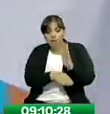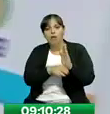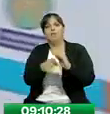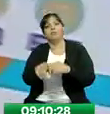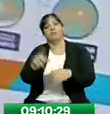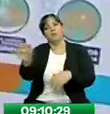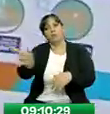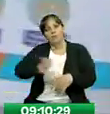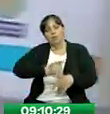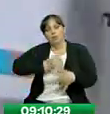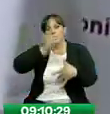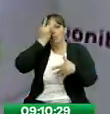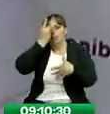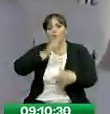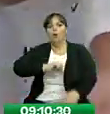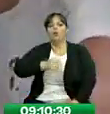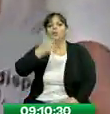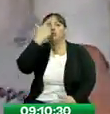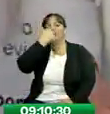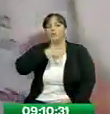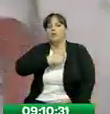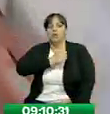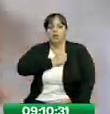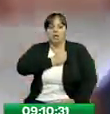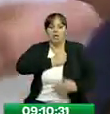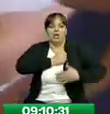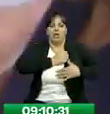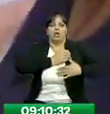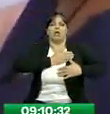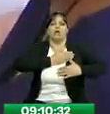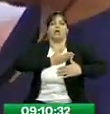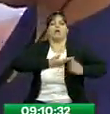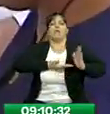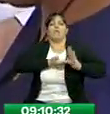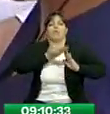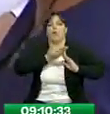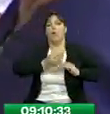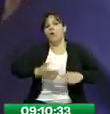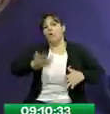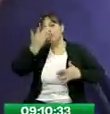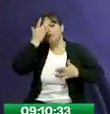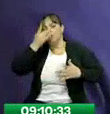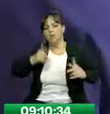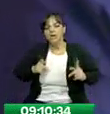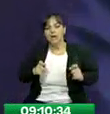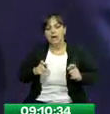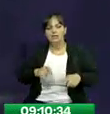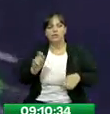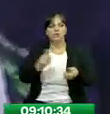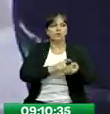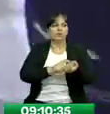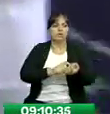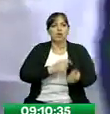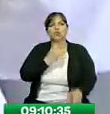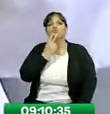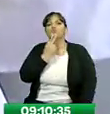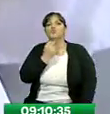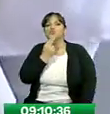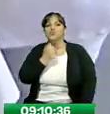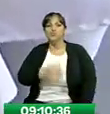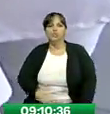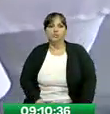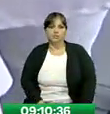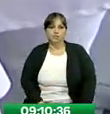con enfermedades como diabetes enfermedad renal crónica cáncer todo eso para los cuales a ellos se les da la